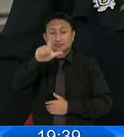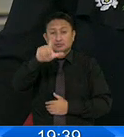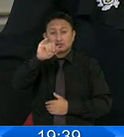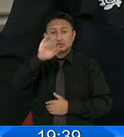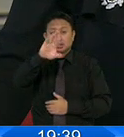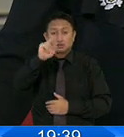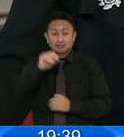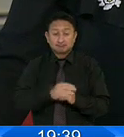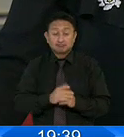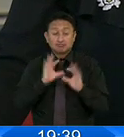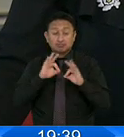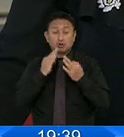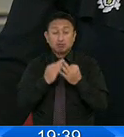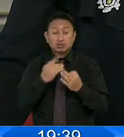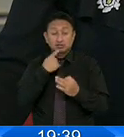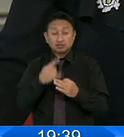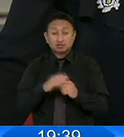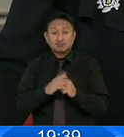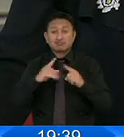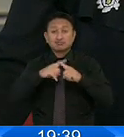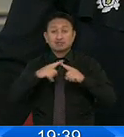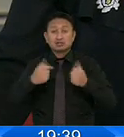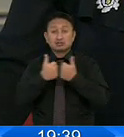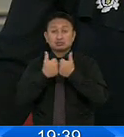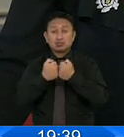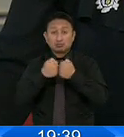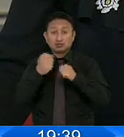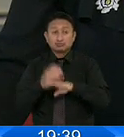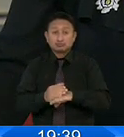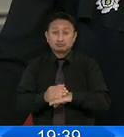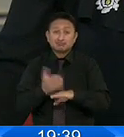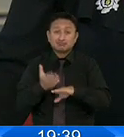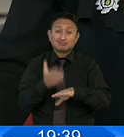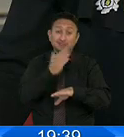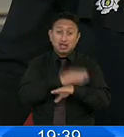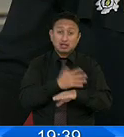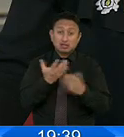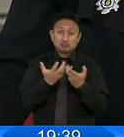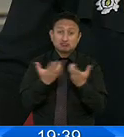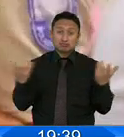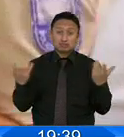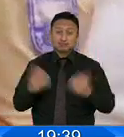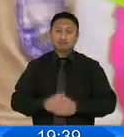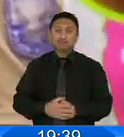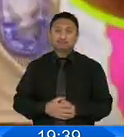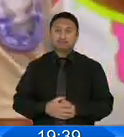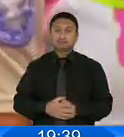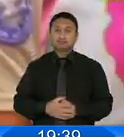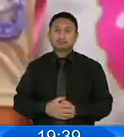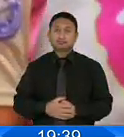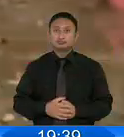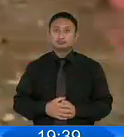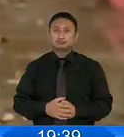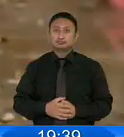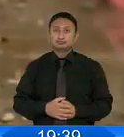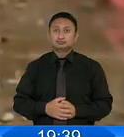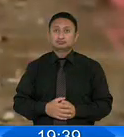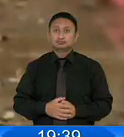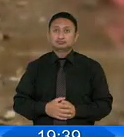acusa a su ex conviviente, de quien se separó hace varios meses. ¿Qué pasa?